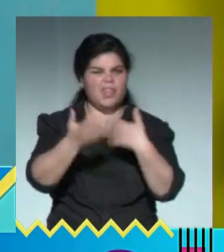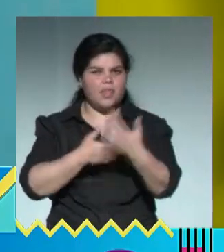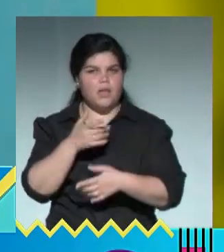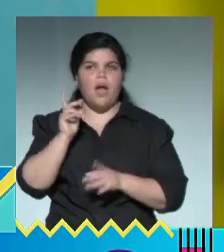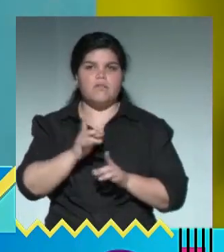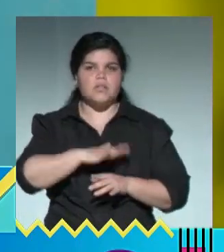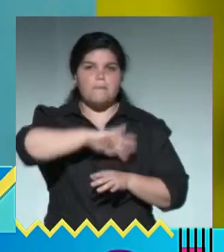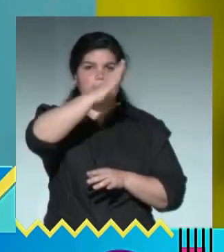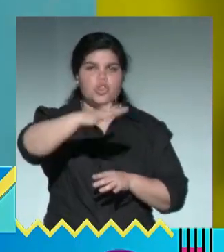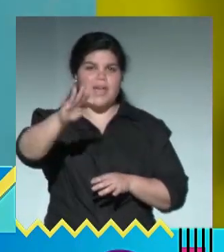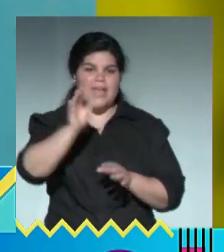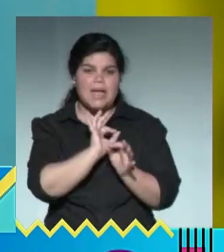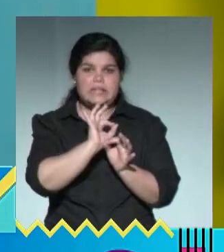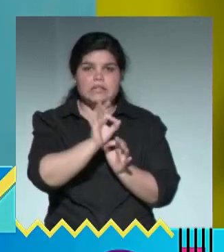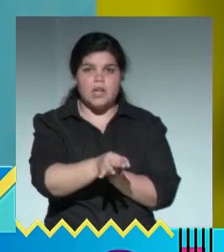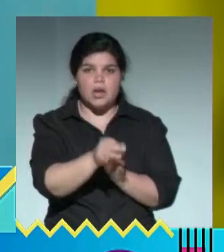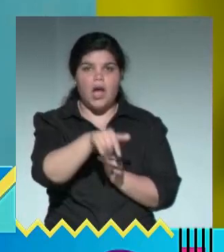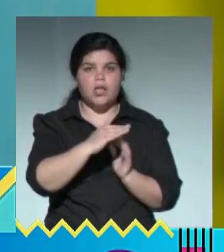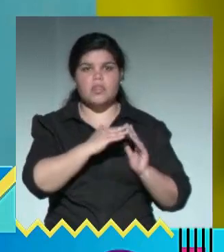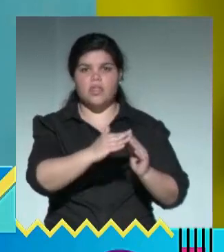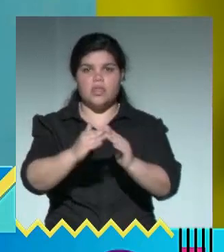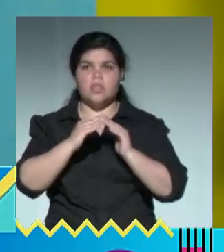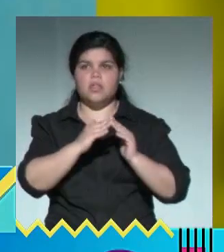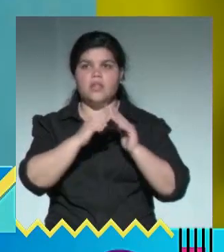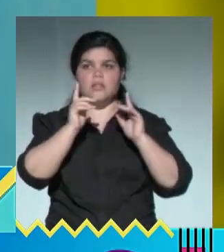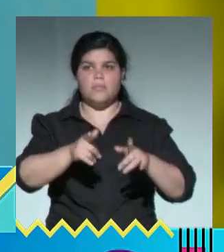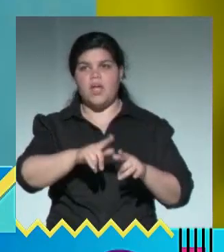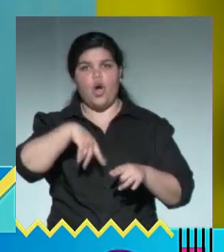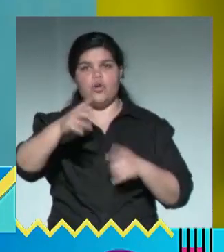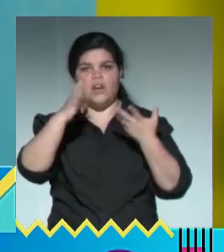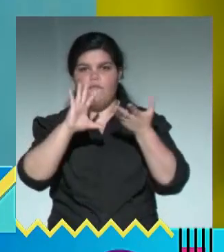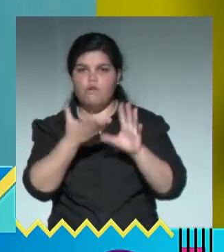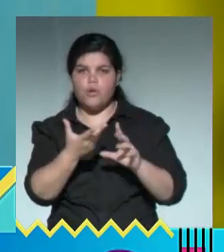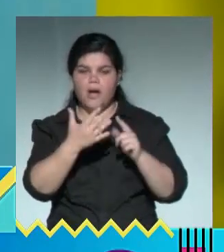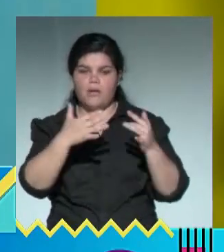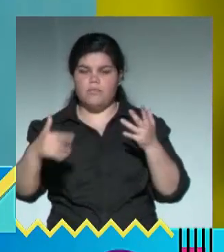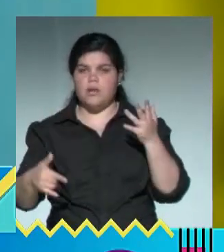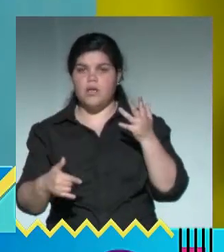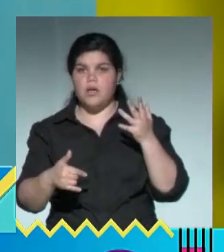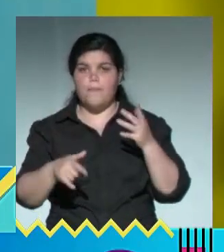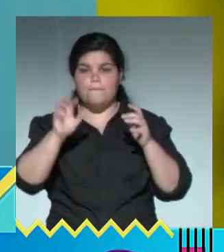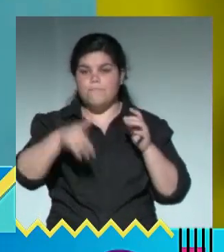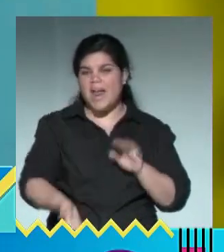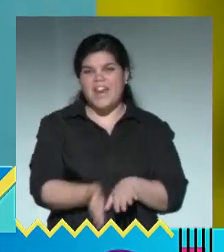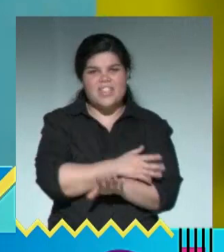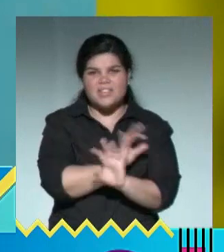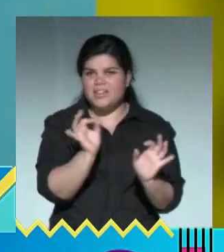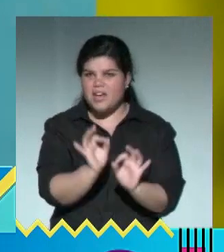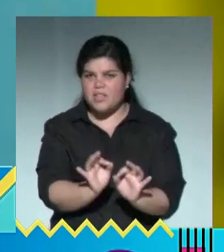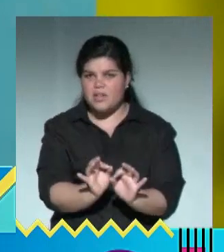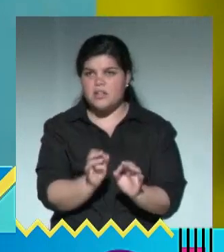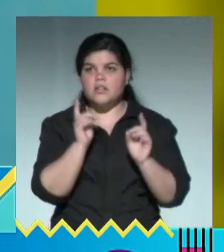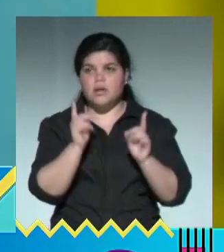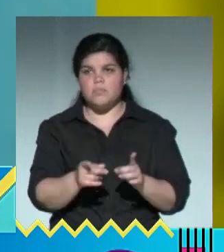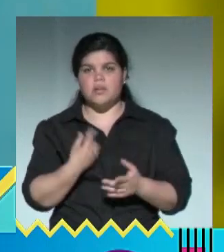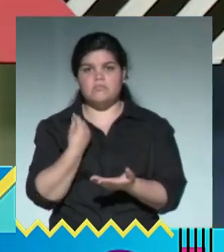zonas del Piedemonte edificadas y a veces hasta con asentamientos de otra manera, sin planificación, ¿no? Eso también se hace mucho hincapié también desde